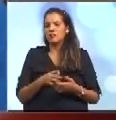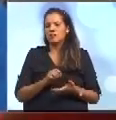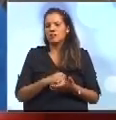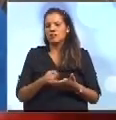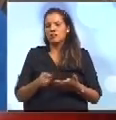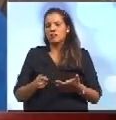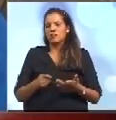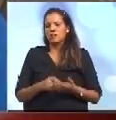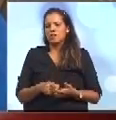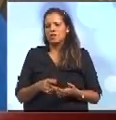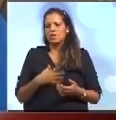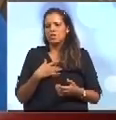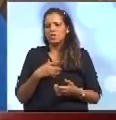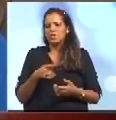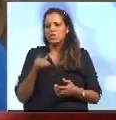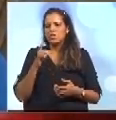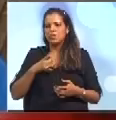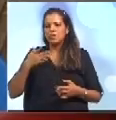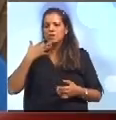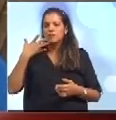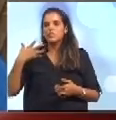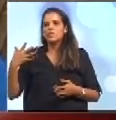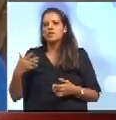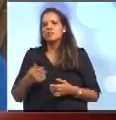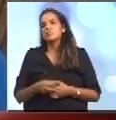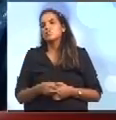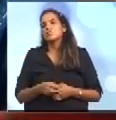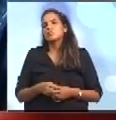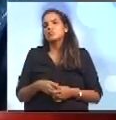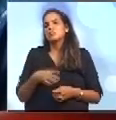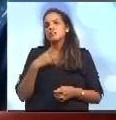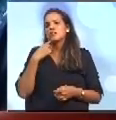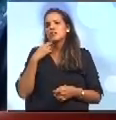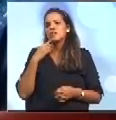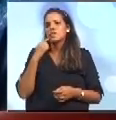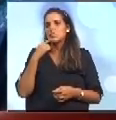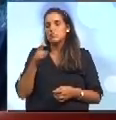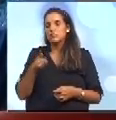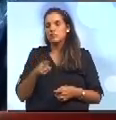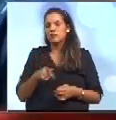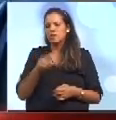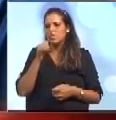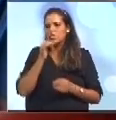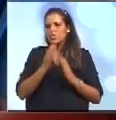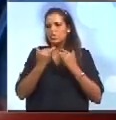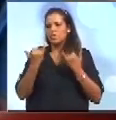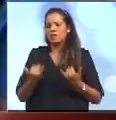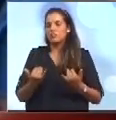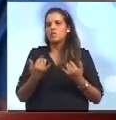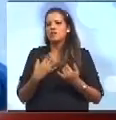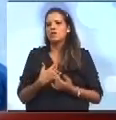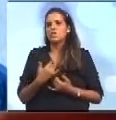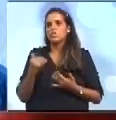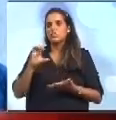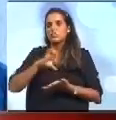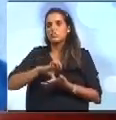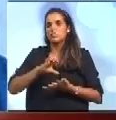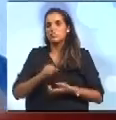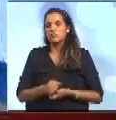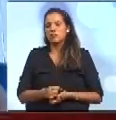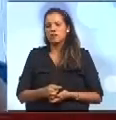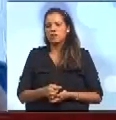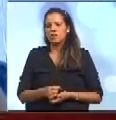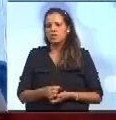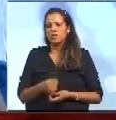de apasionarse día tras día y cada vez más por las raíces ancestrales de su tierra y hoy por hoy de la que es su ciudad. Yo